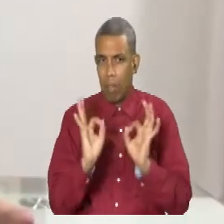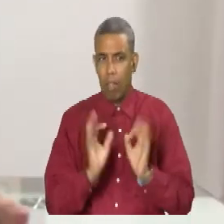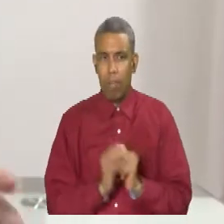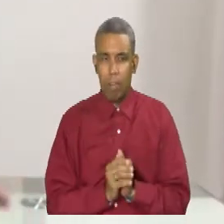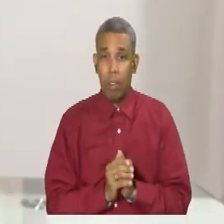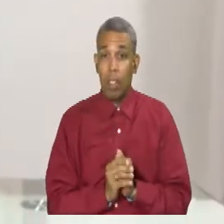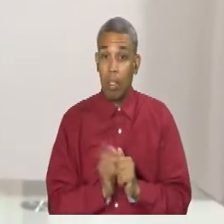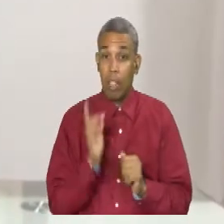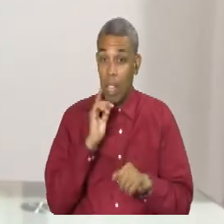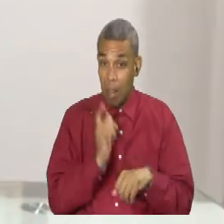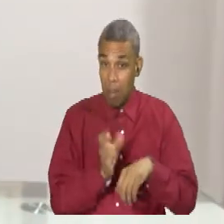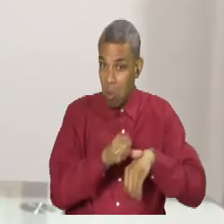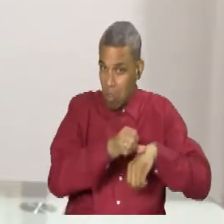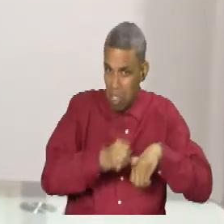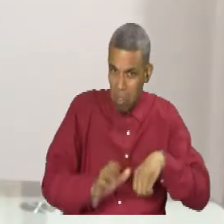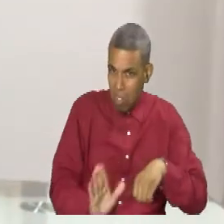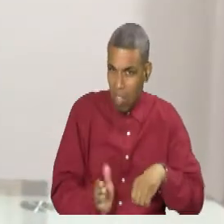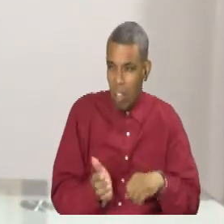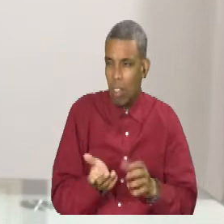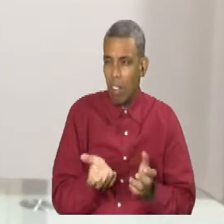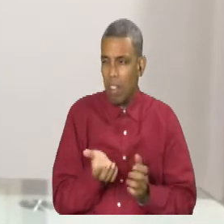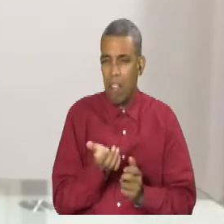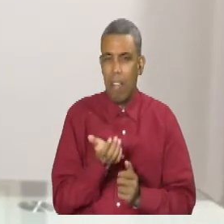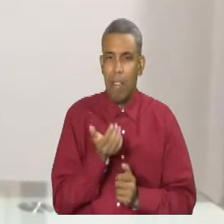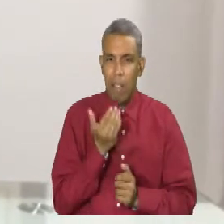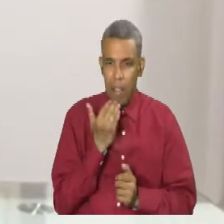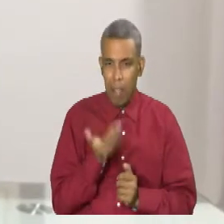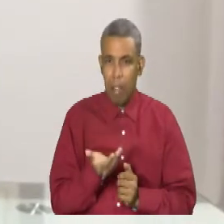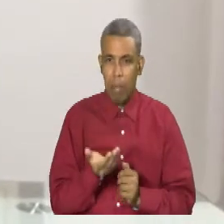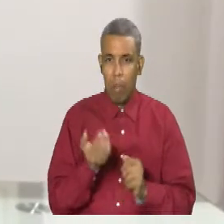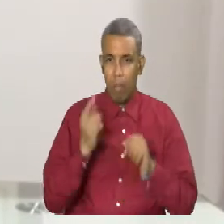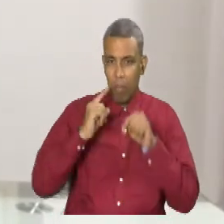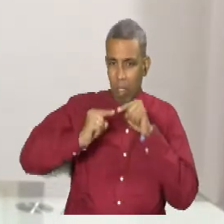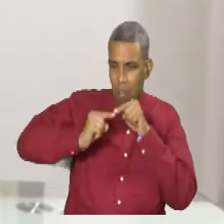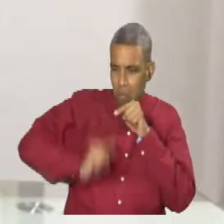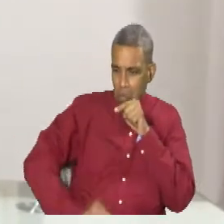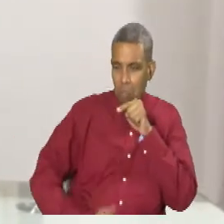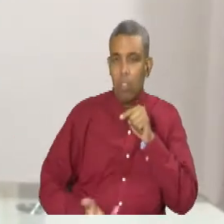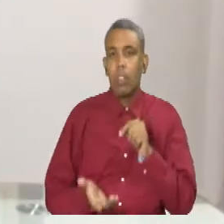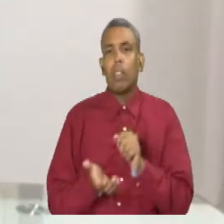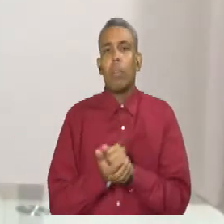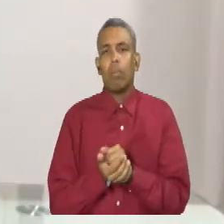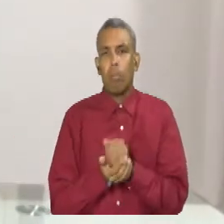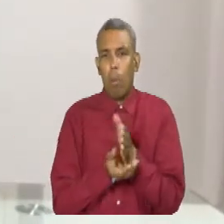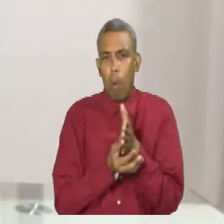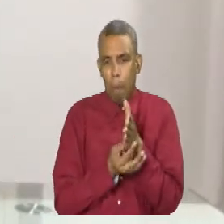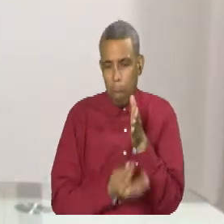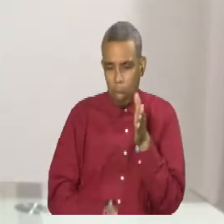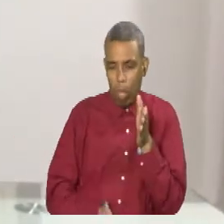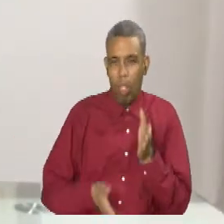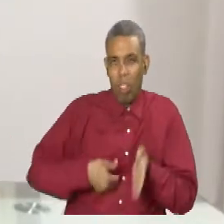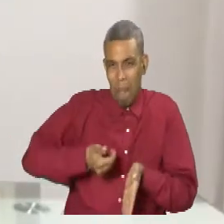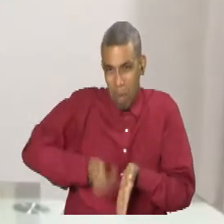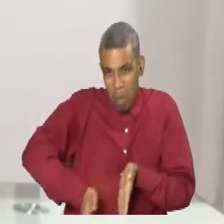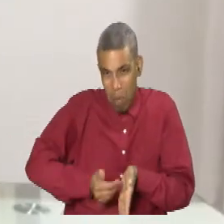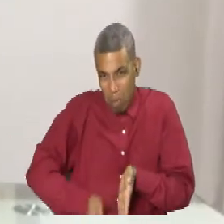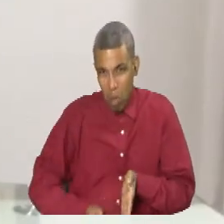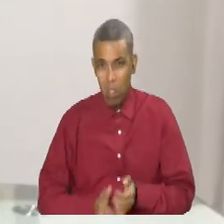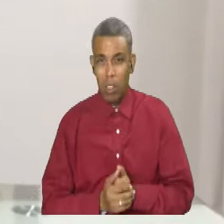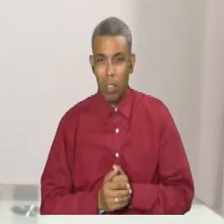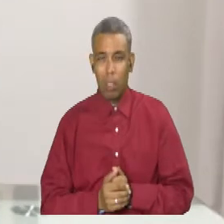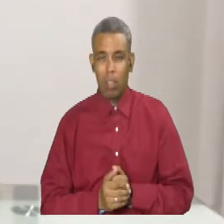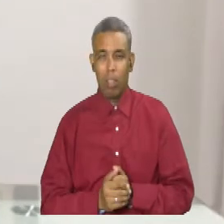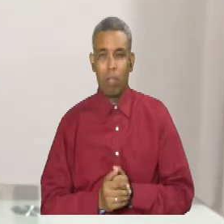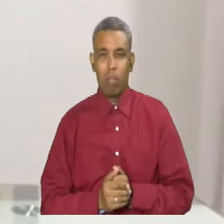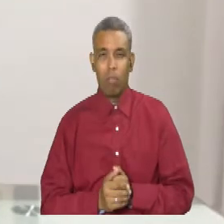estética, como cuáles, como lipoláser, liposucción tradicional, mamoplastia de aumento, mamoplastia de